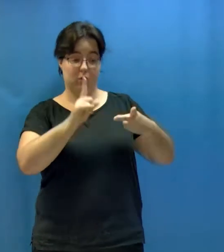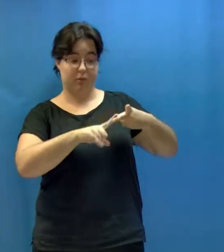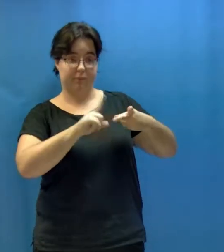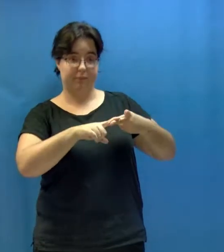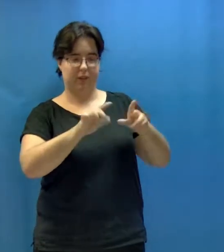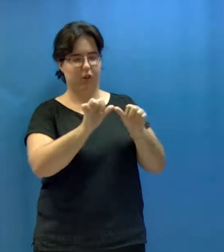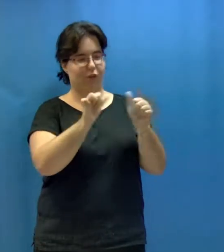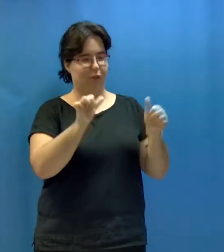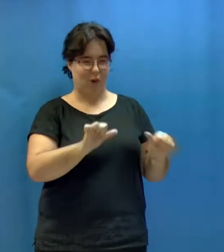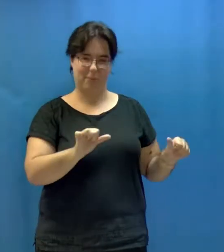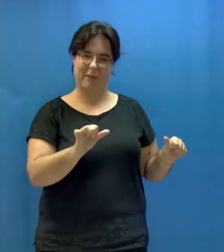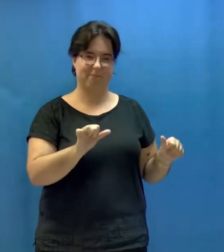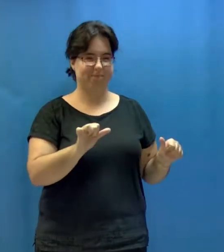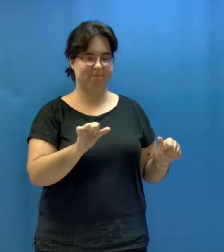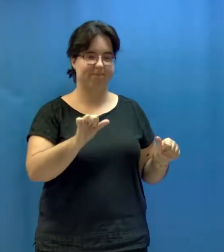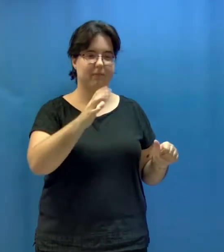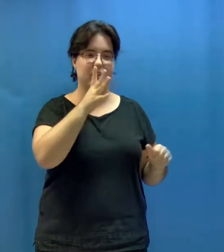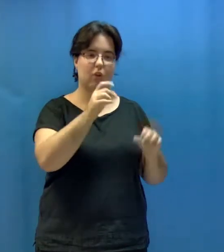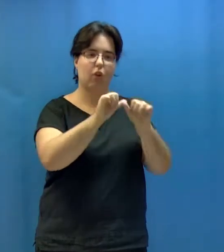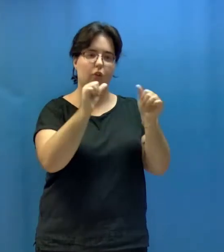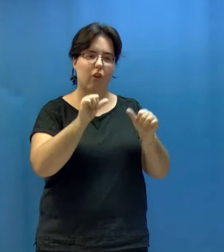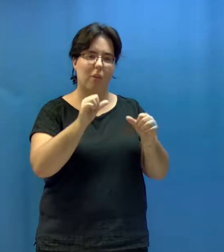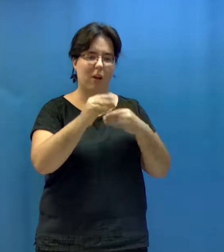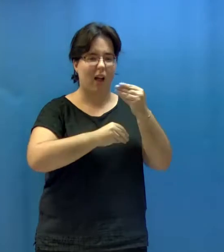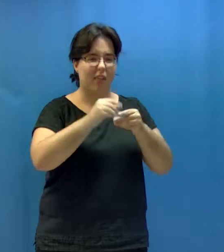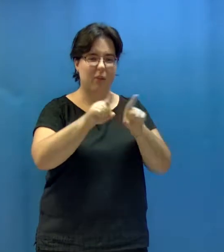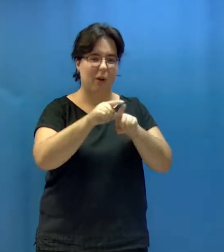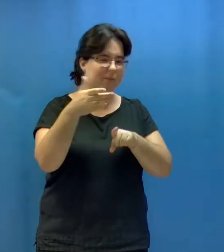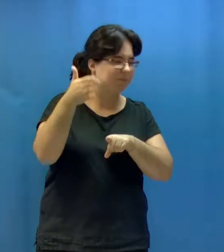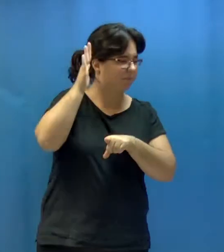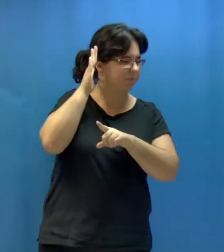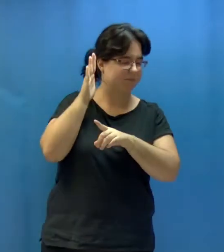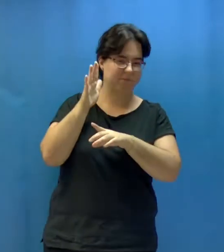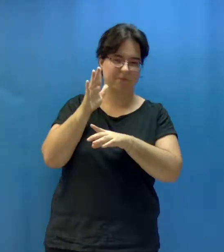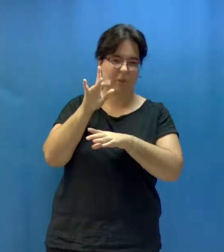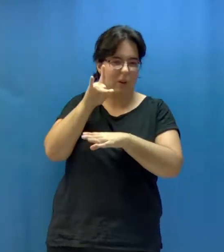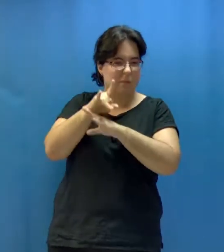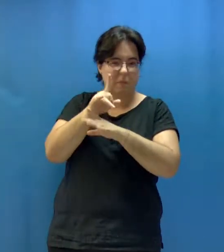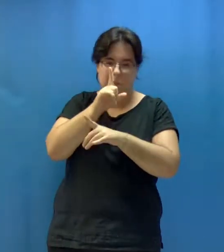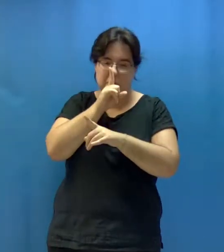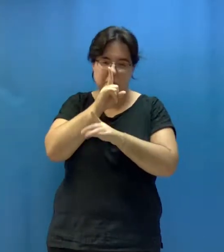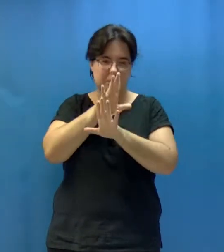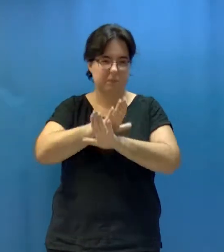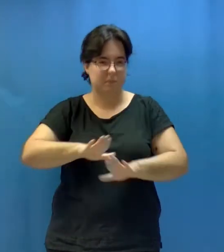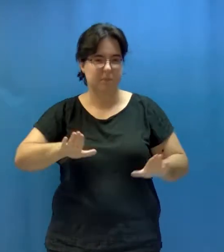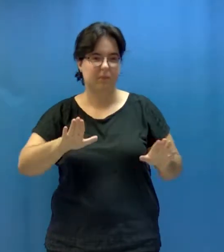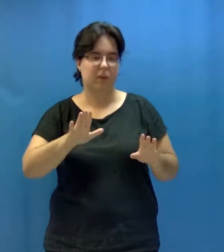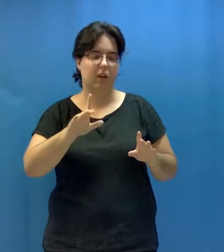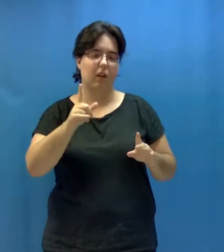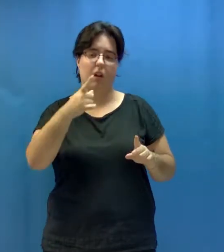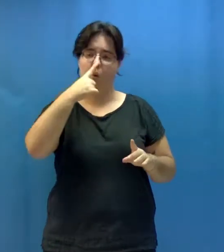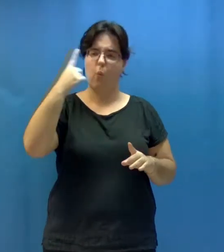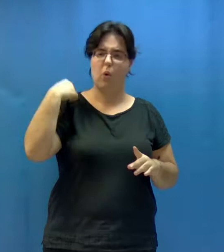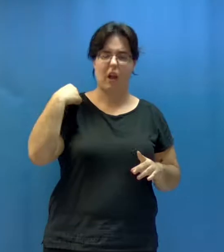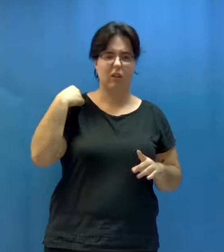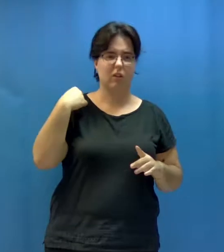al principio, por las formas por haberlo hecho de espaldas a todos. Hace poco más de un año, o aproximadamente un año, trajeron ustedes este mismo